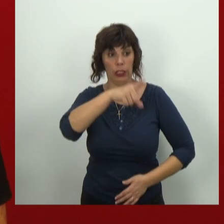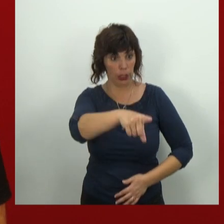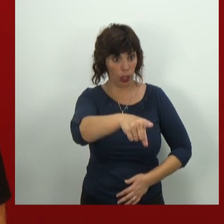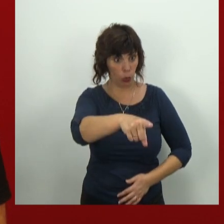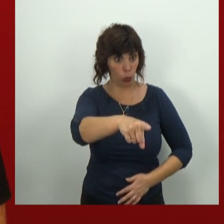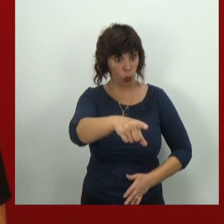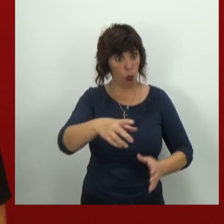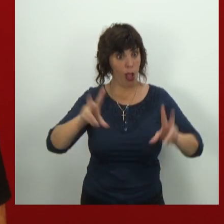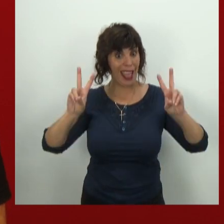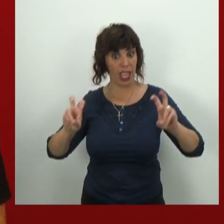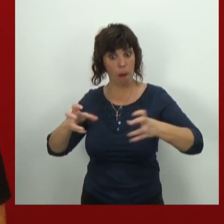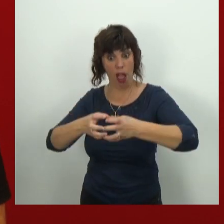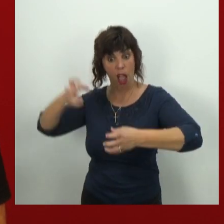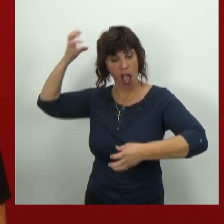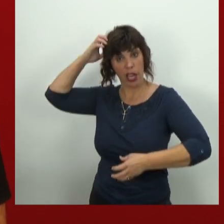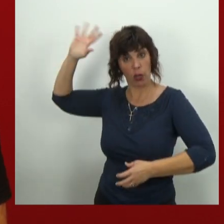los cielos,